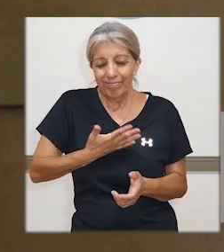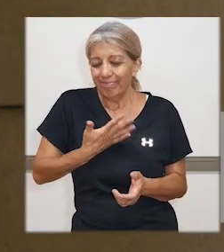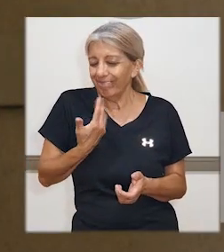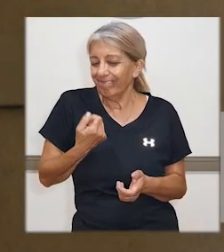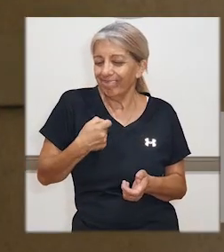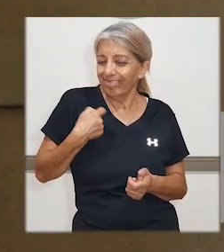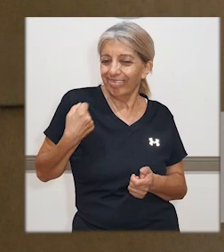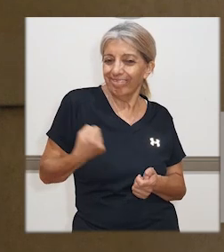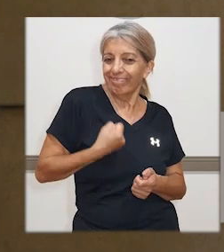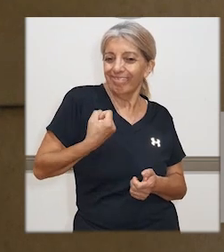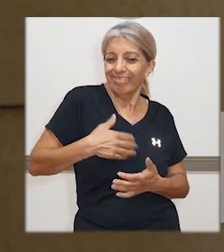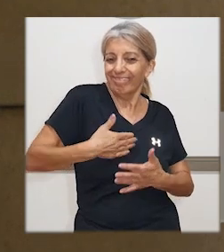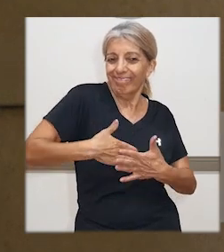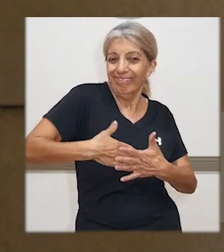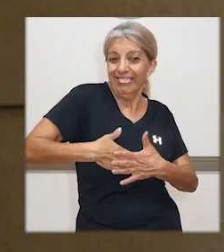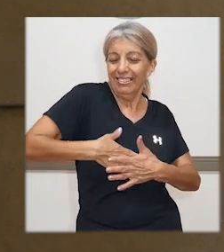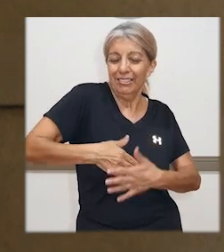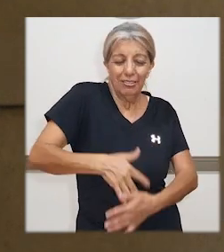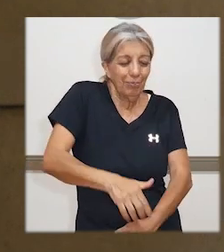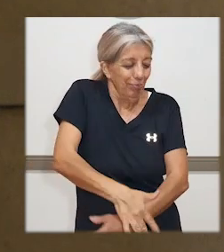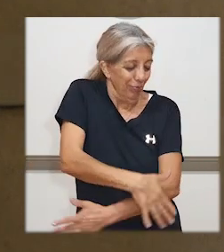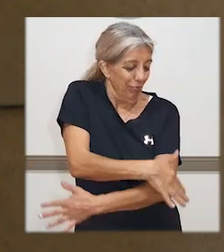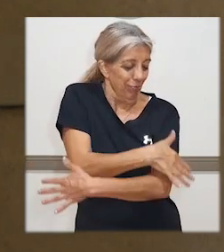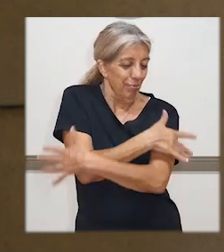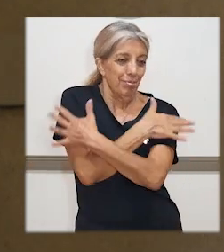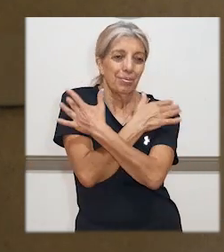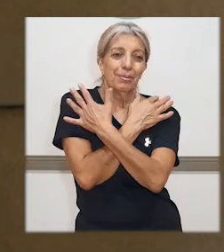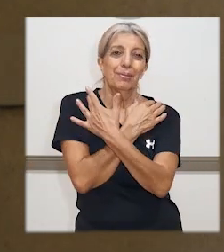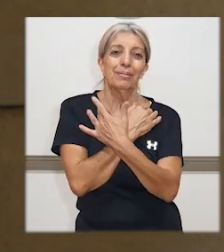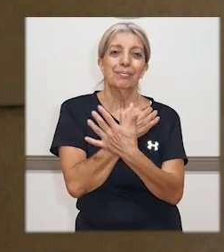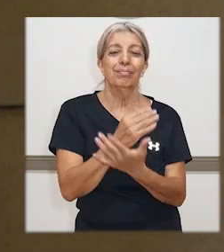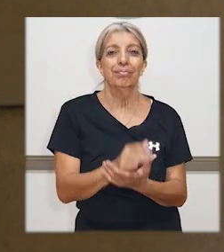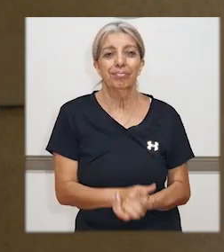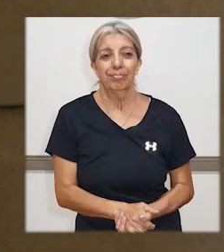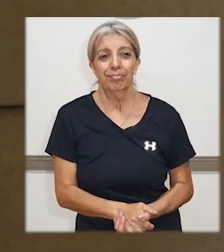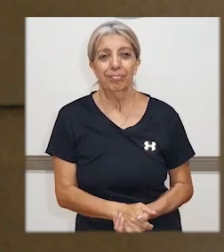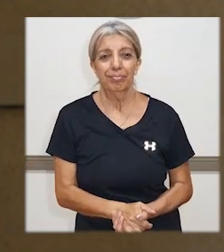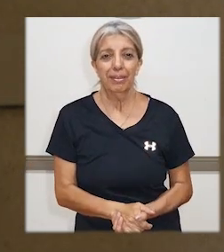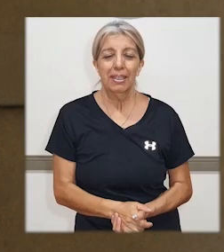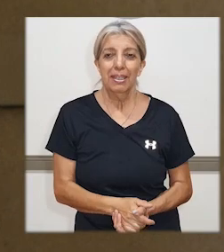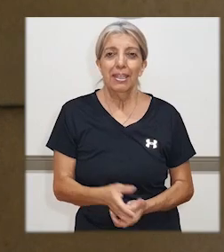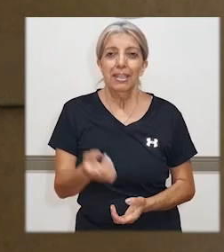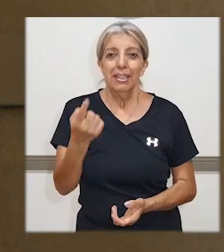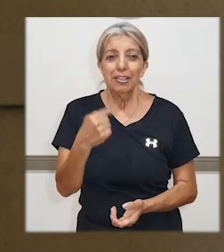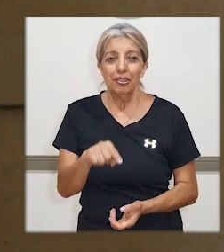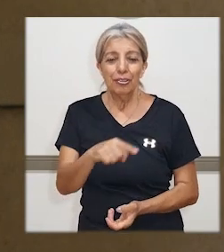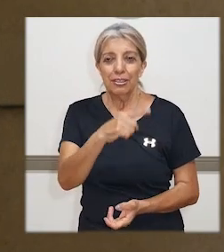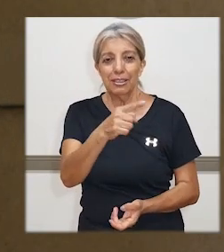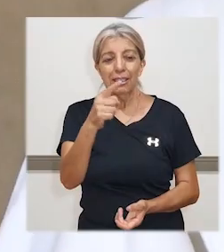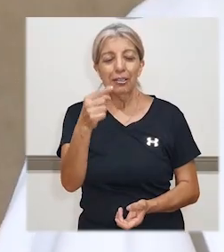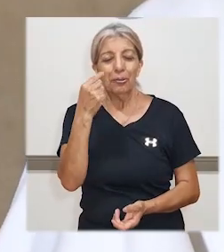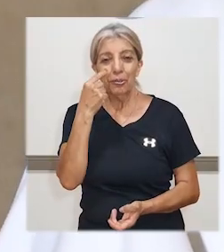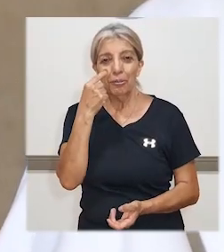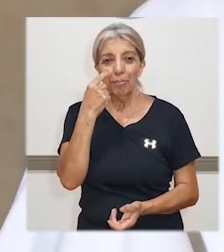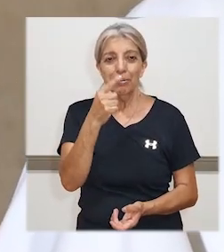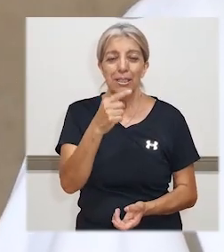las vocaciones son un modo especial de mirar como mira el buen pastor, allí donde seamos llamados, de mirar